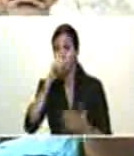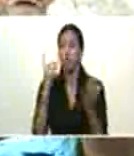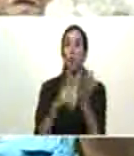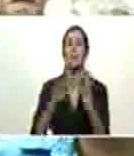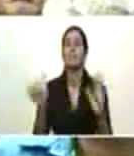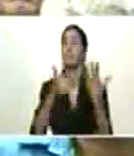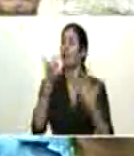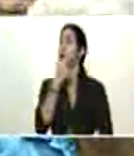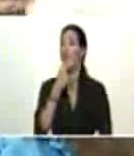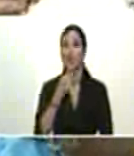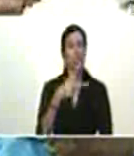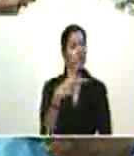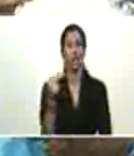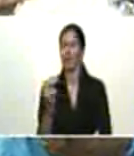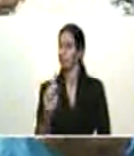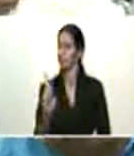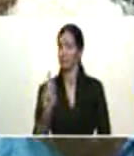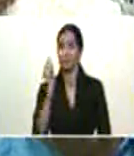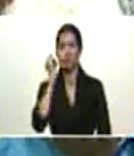va a ser fácil.